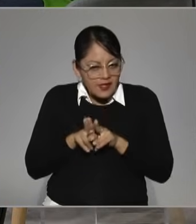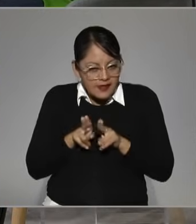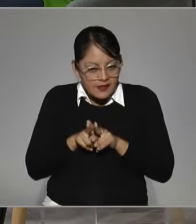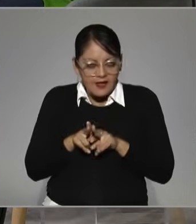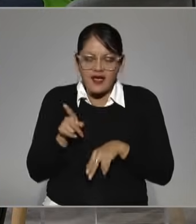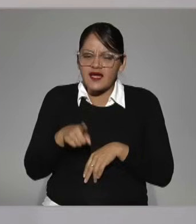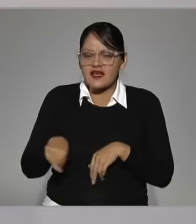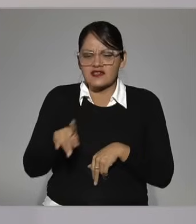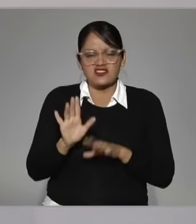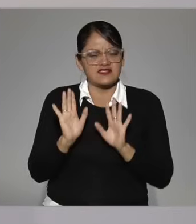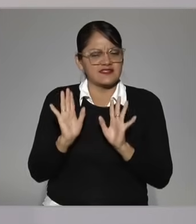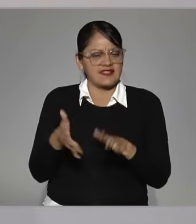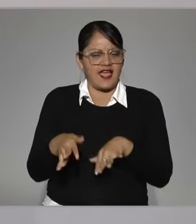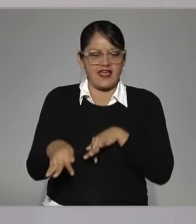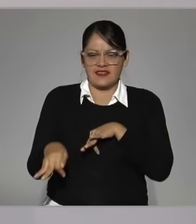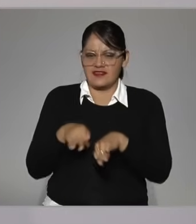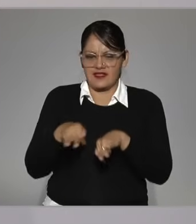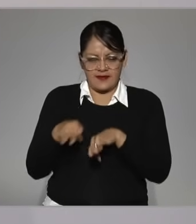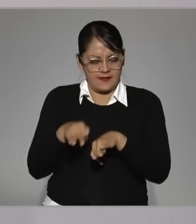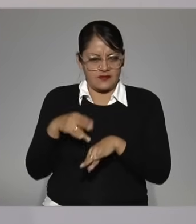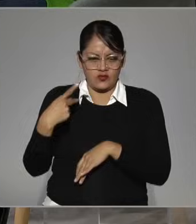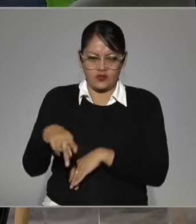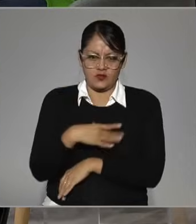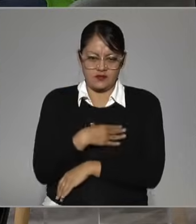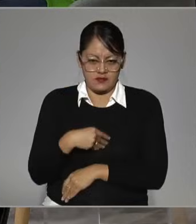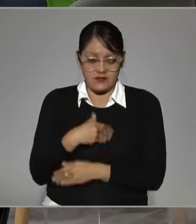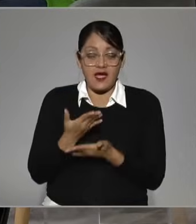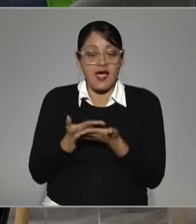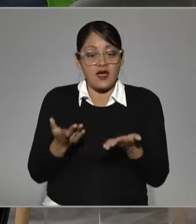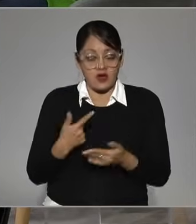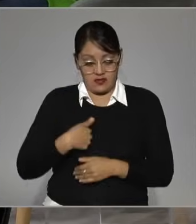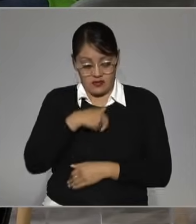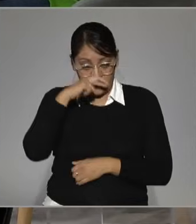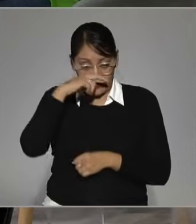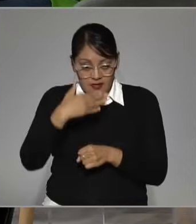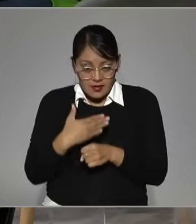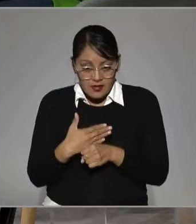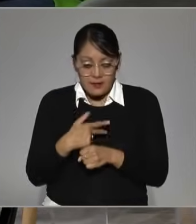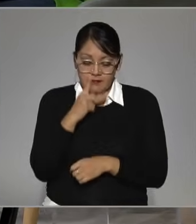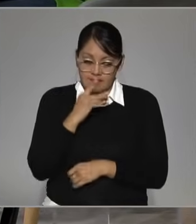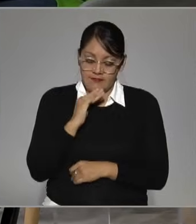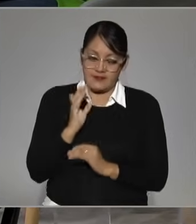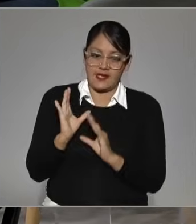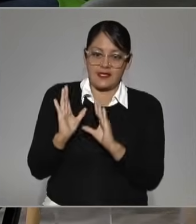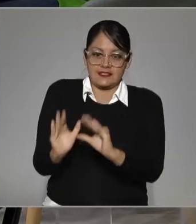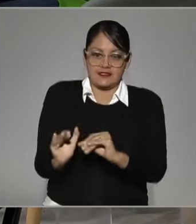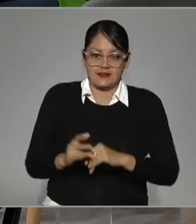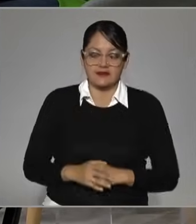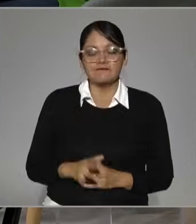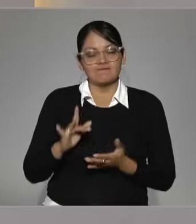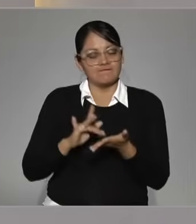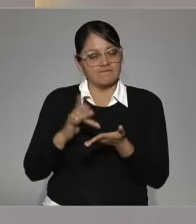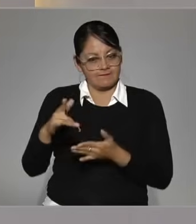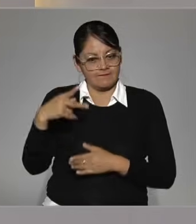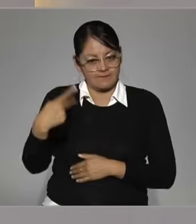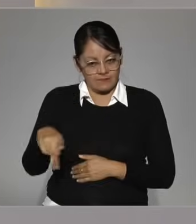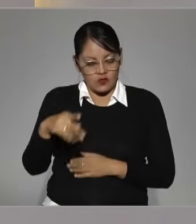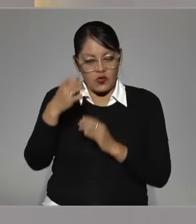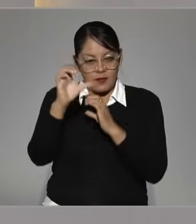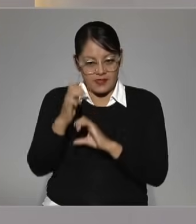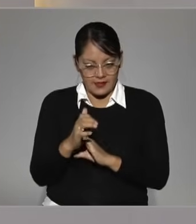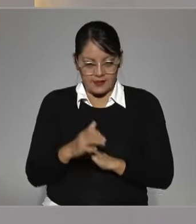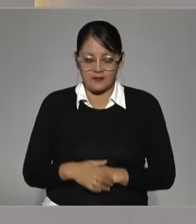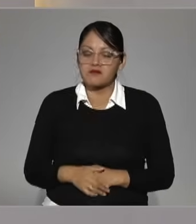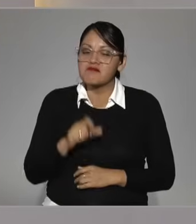ya hicieron su trabajo con los hijos, ahora nos toca a nosotros como papás. Muchas gracias por este comentario. Nos